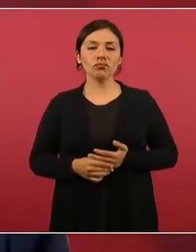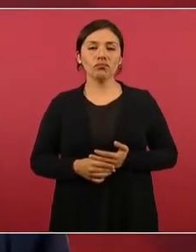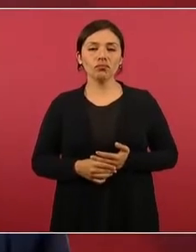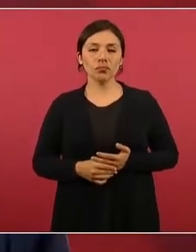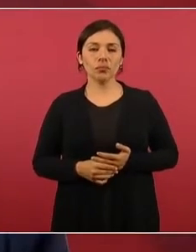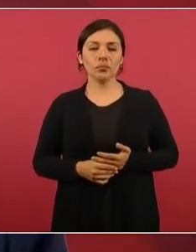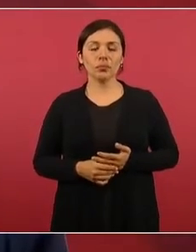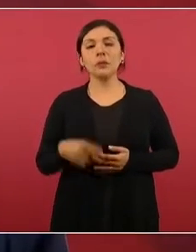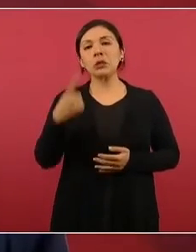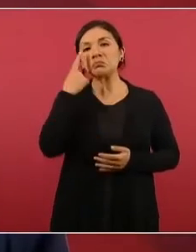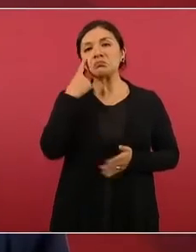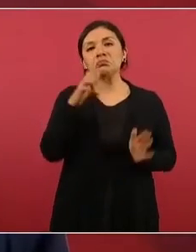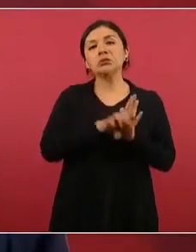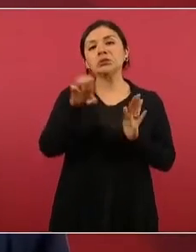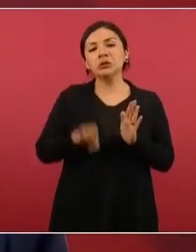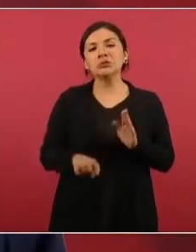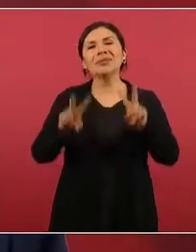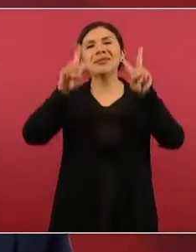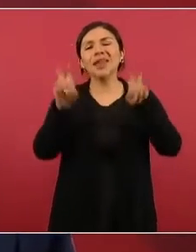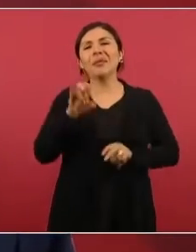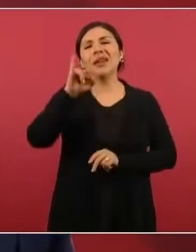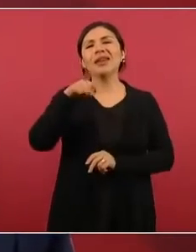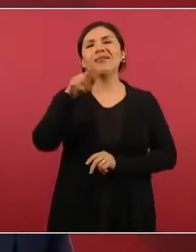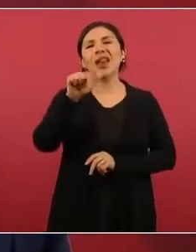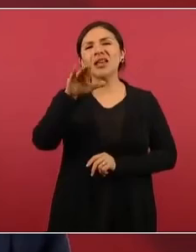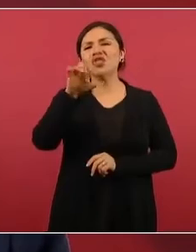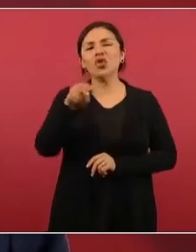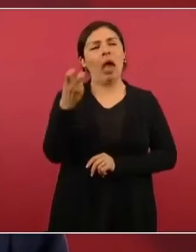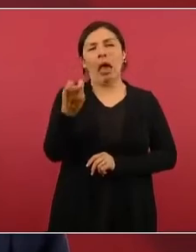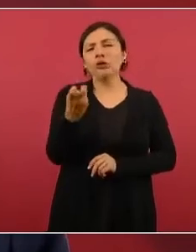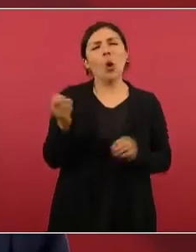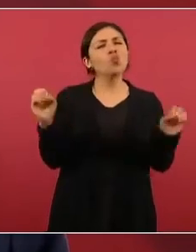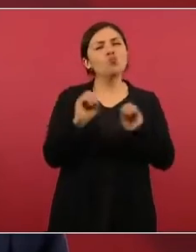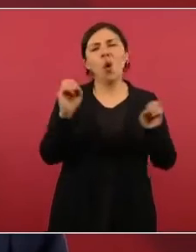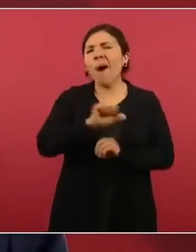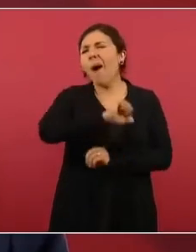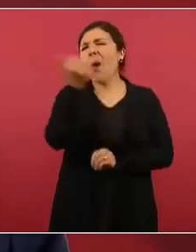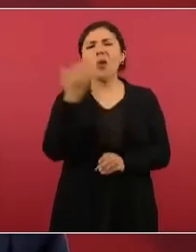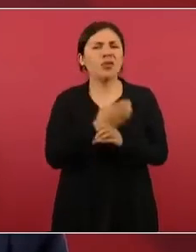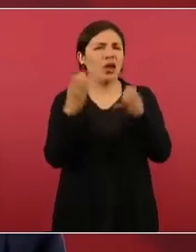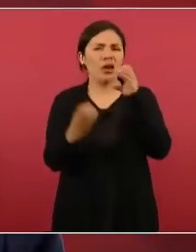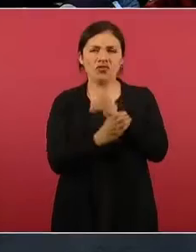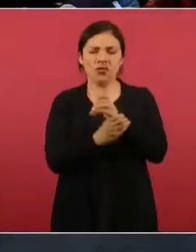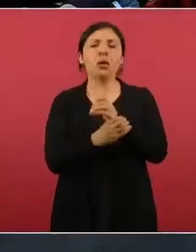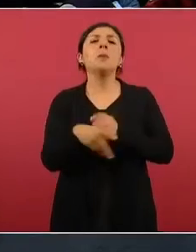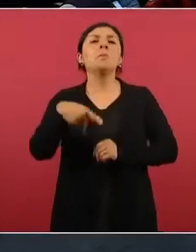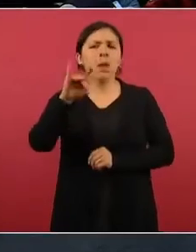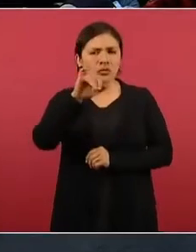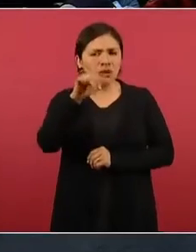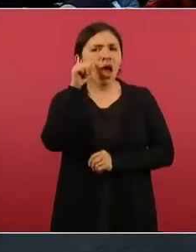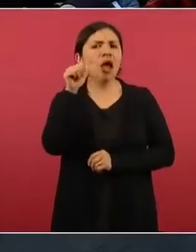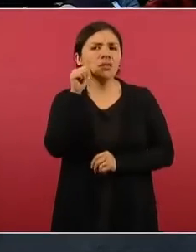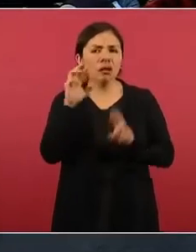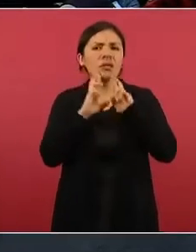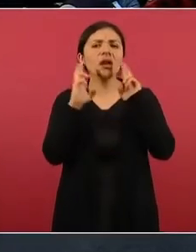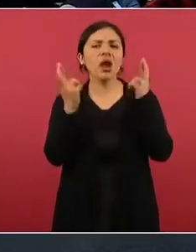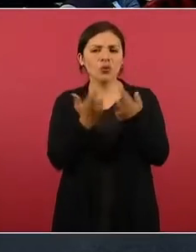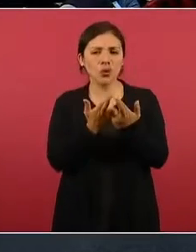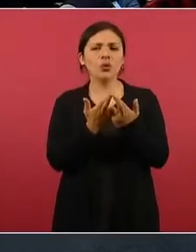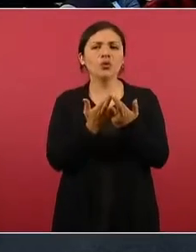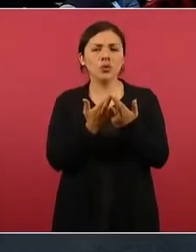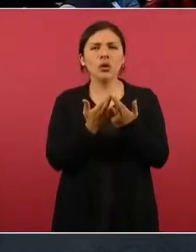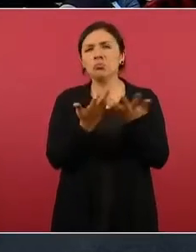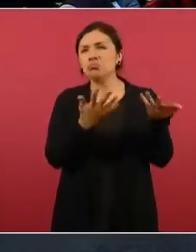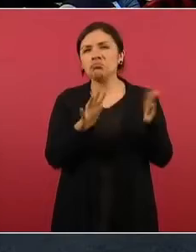Por ejemplo, los temas de inflación. No tratamos eso, fueron otras cosas, pero sí nos reunimos